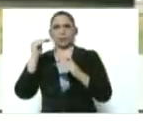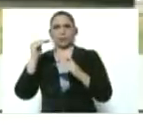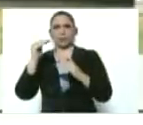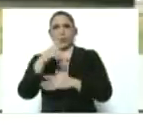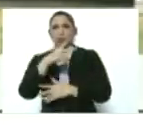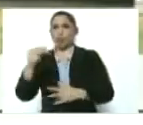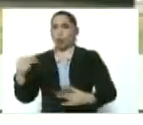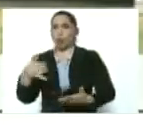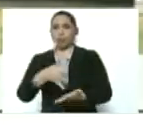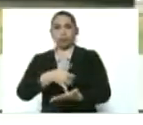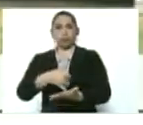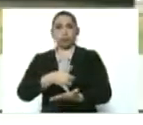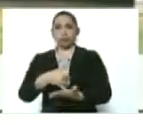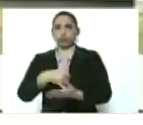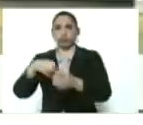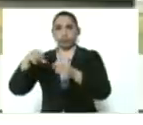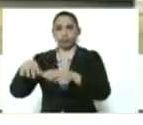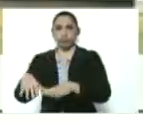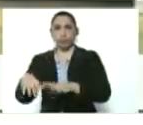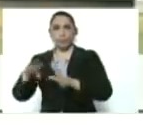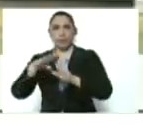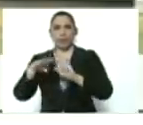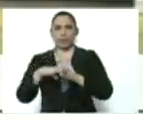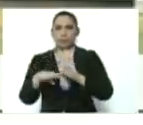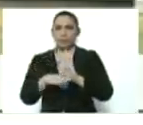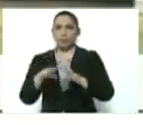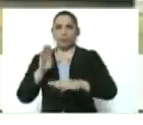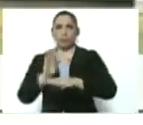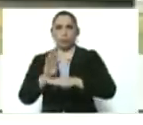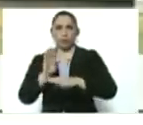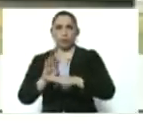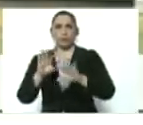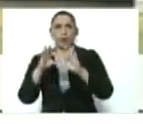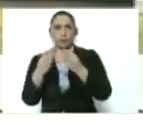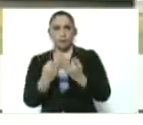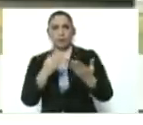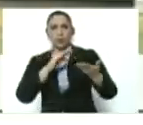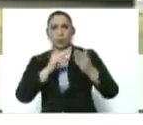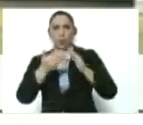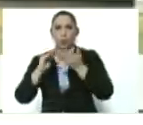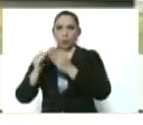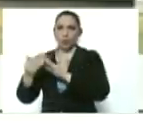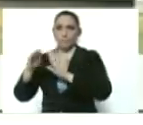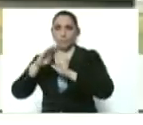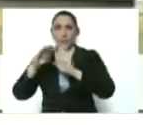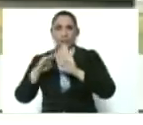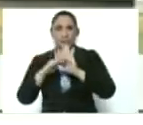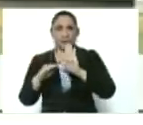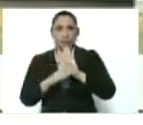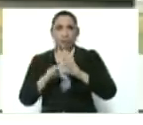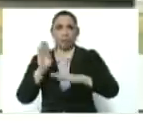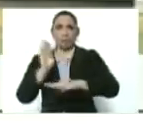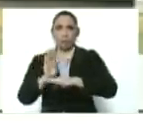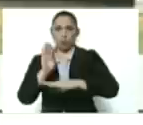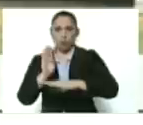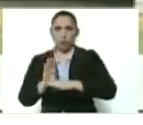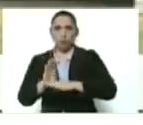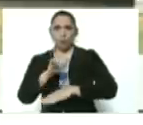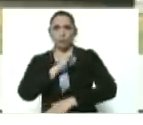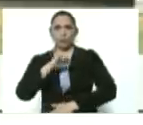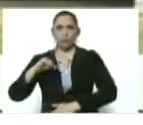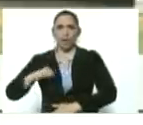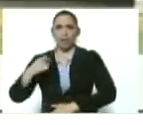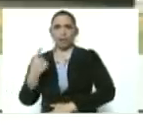relajamiento de las medidas de protección de la familia de la comunidad de las medidas de protección personales individuales